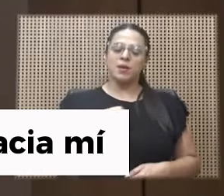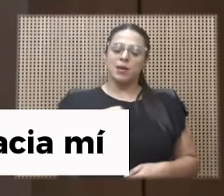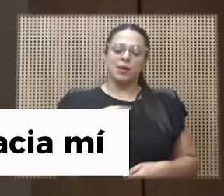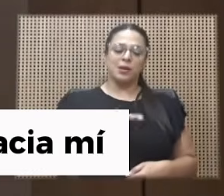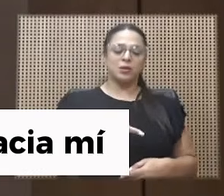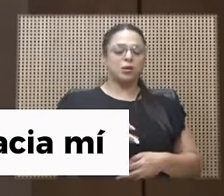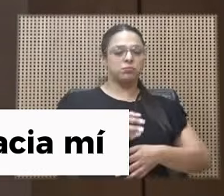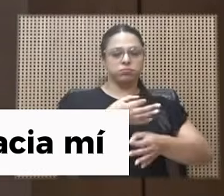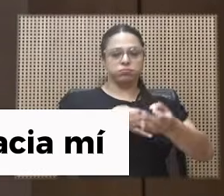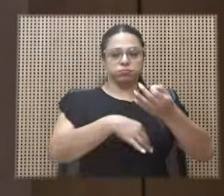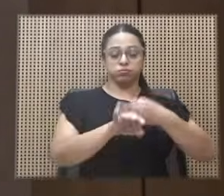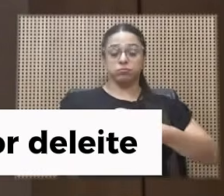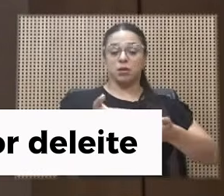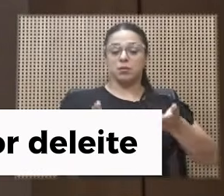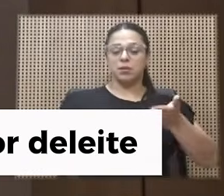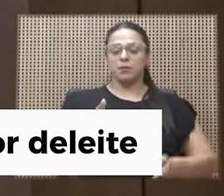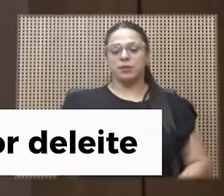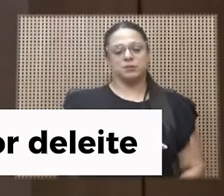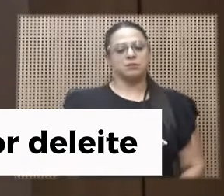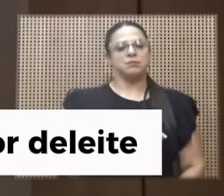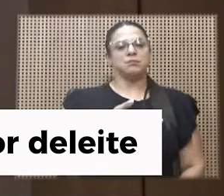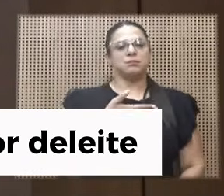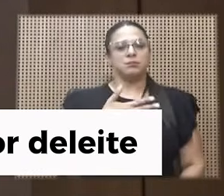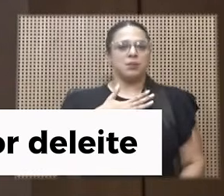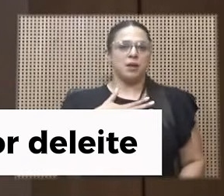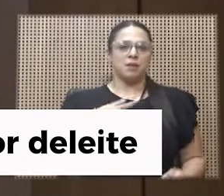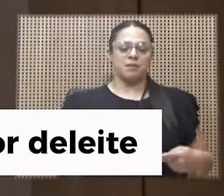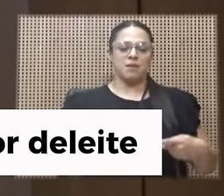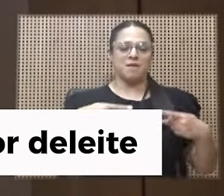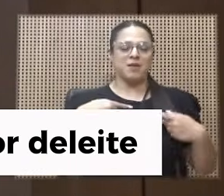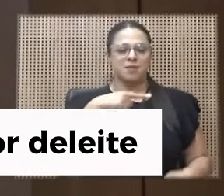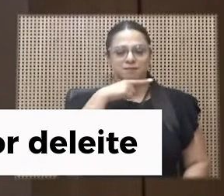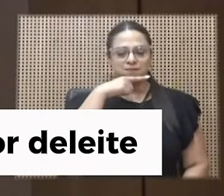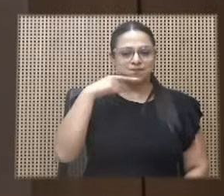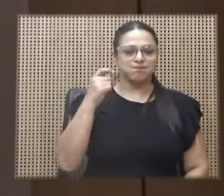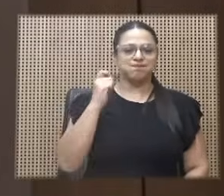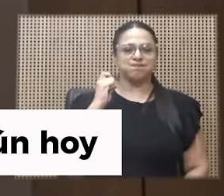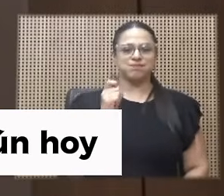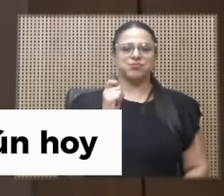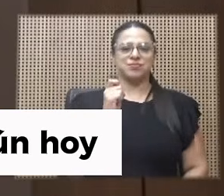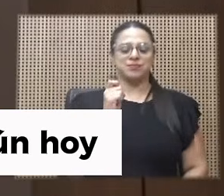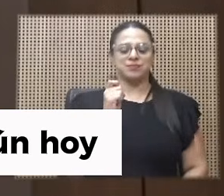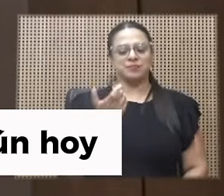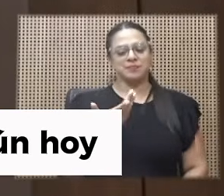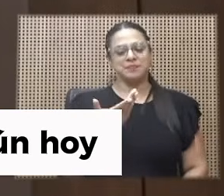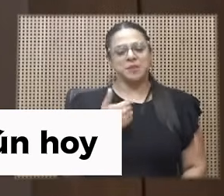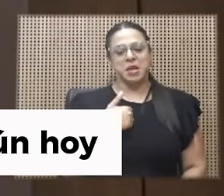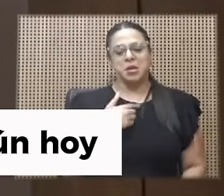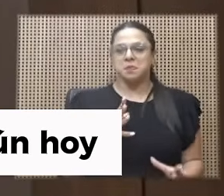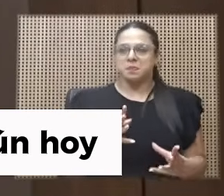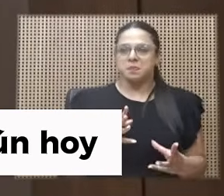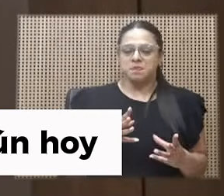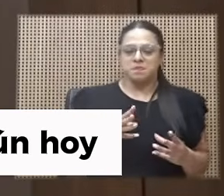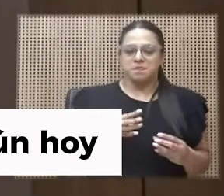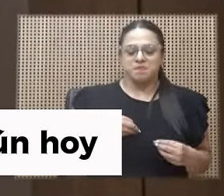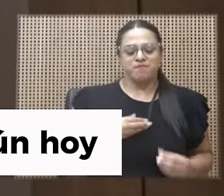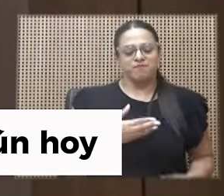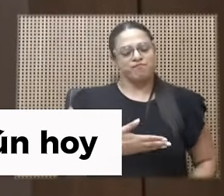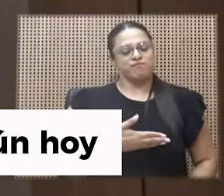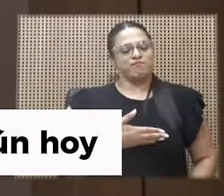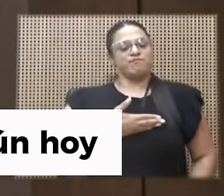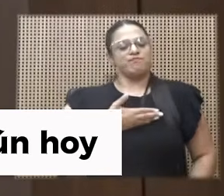alguien ha hecho hacia mí en mi vida, y la tarjeta roja que con mayor deleite he recibido en mi larga